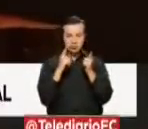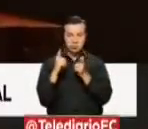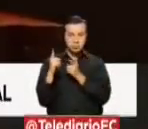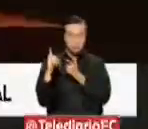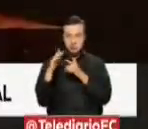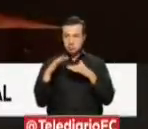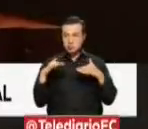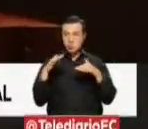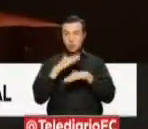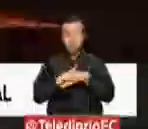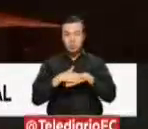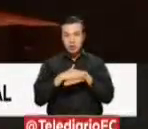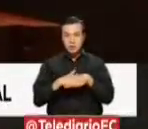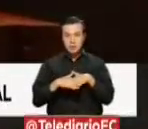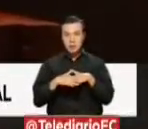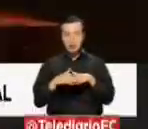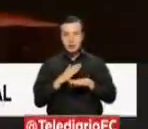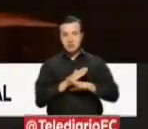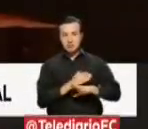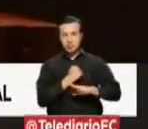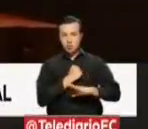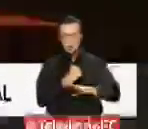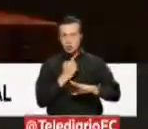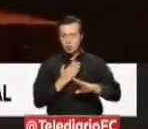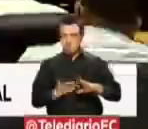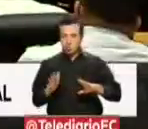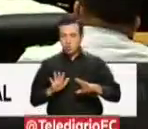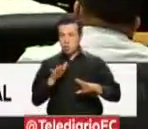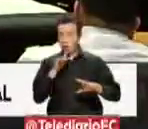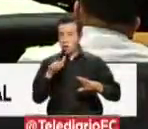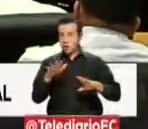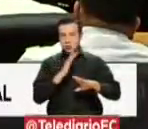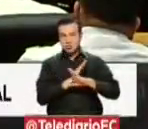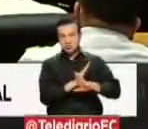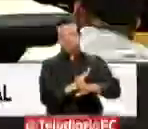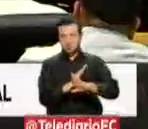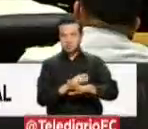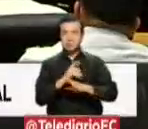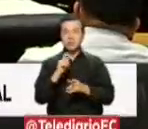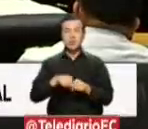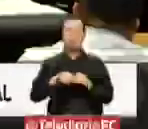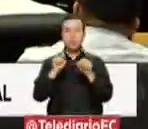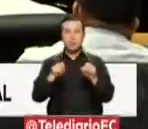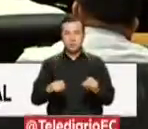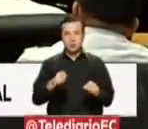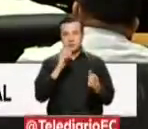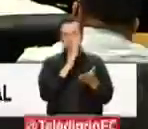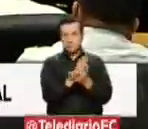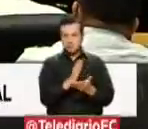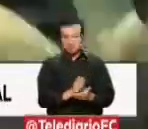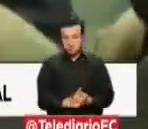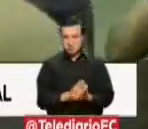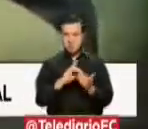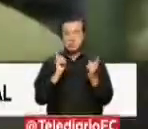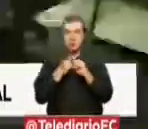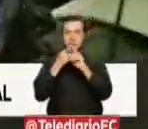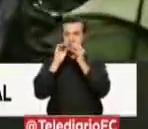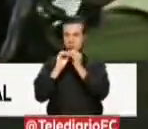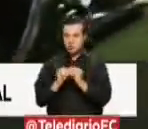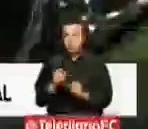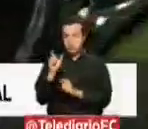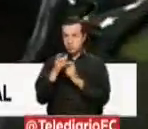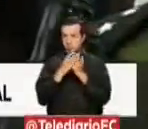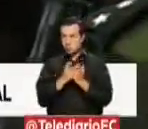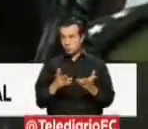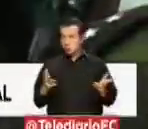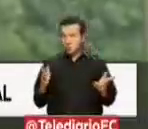marítimas sudamericanas para defender su patrimonio oceánico. La anulación de convenios ministeriales priorizando la formación del personal y